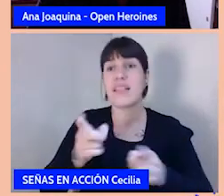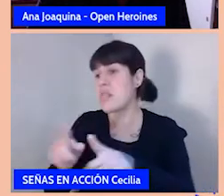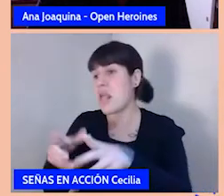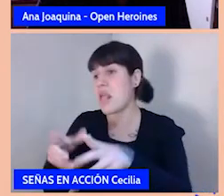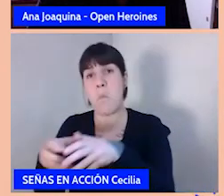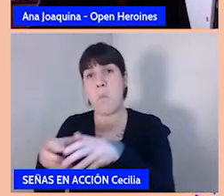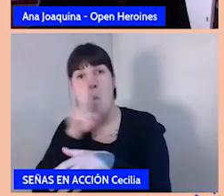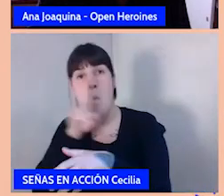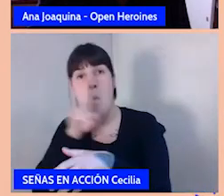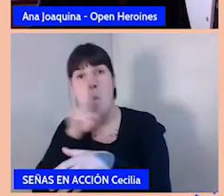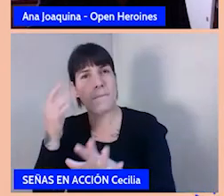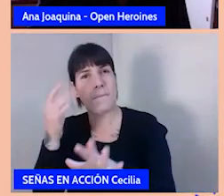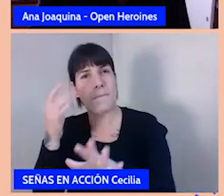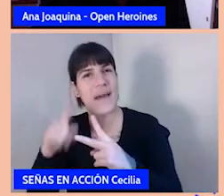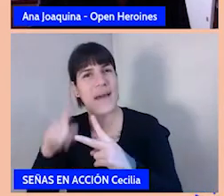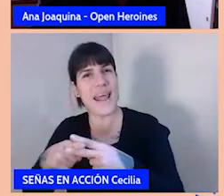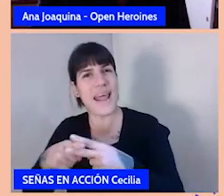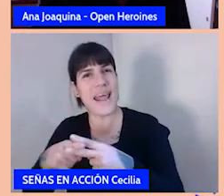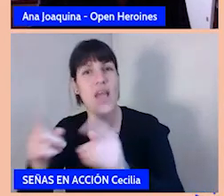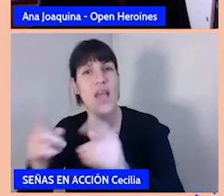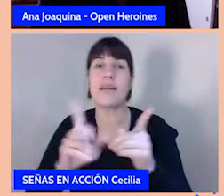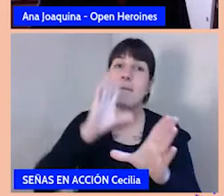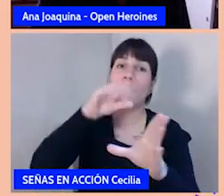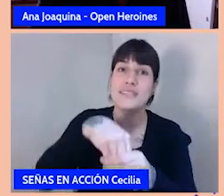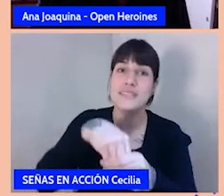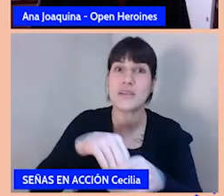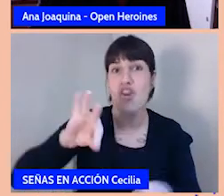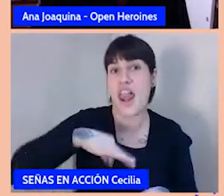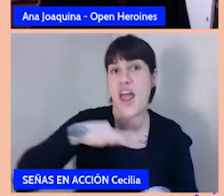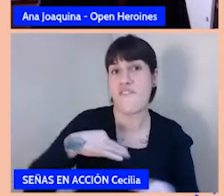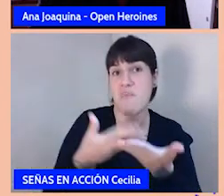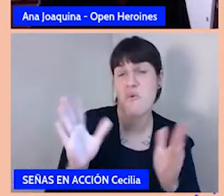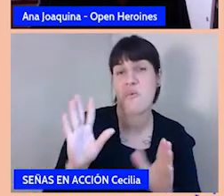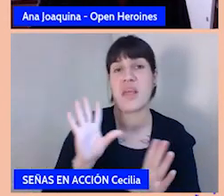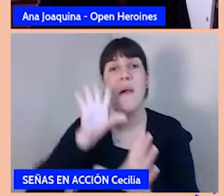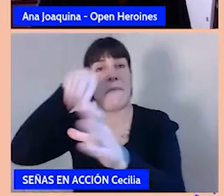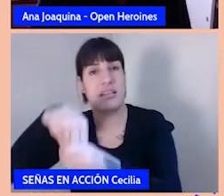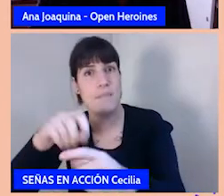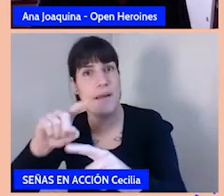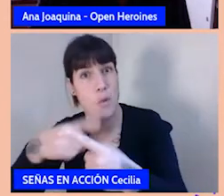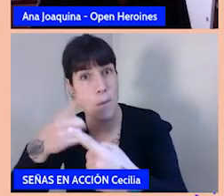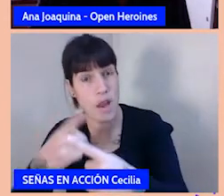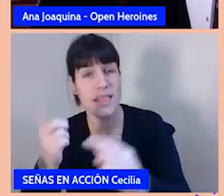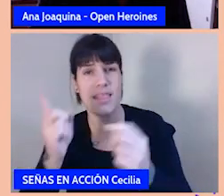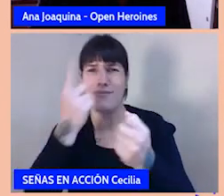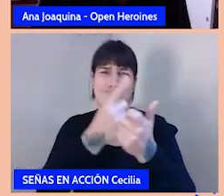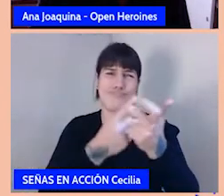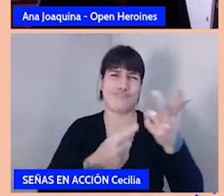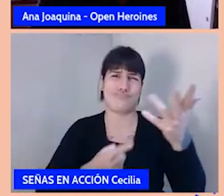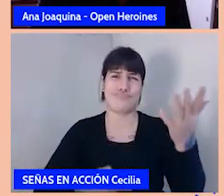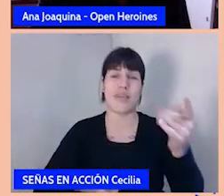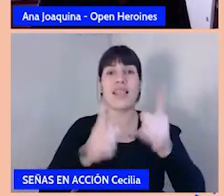de participación en la vida pública y política, y muchas más a través de la generación de espacios